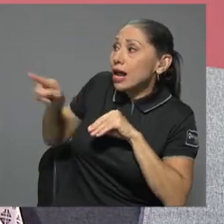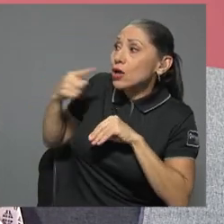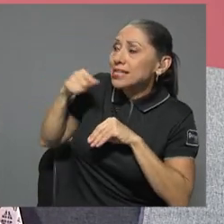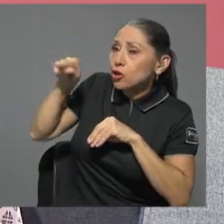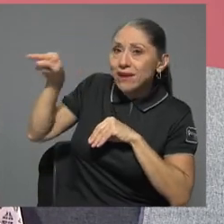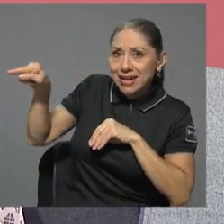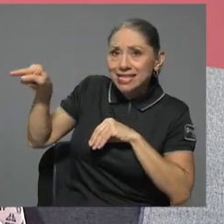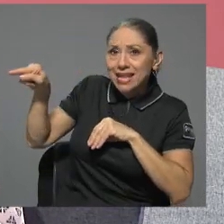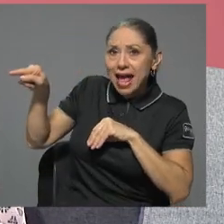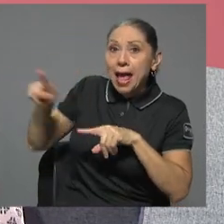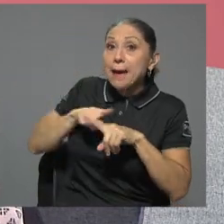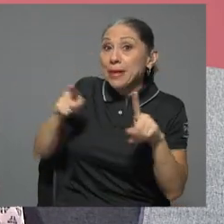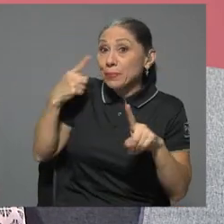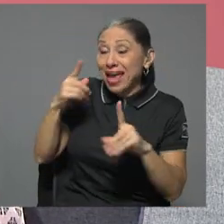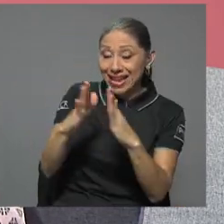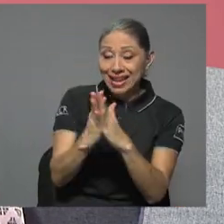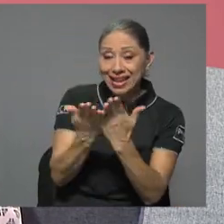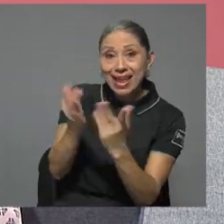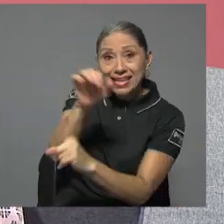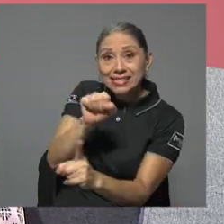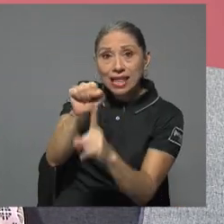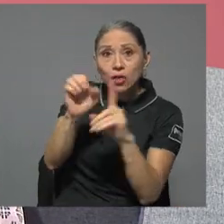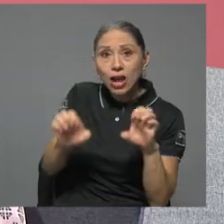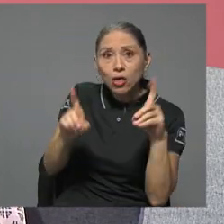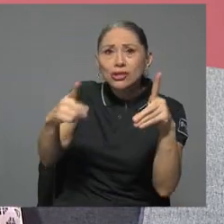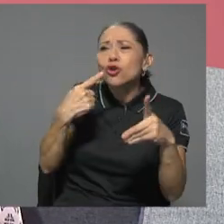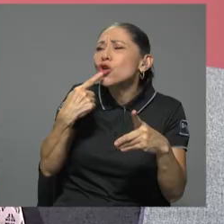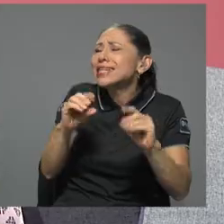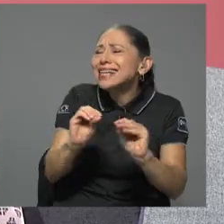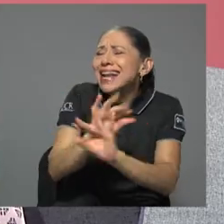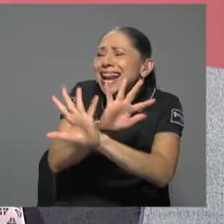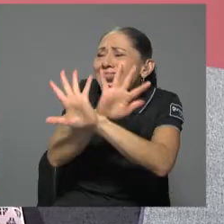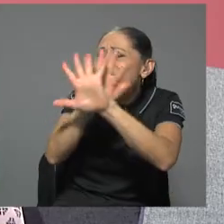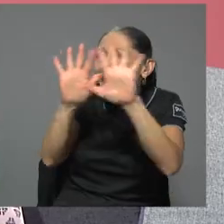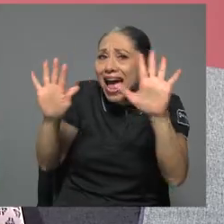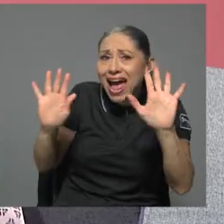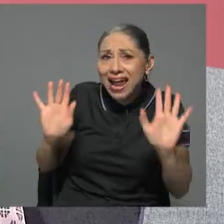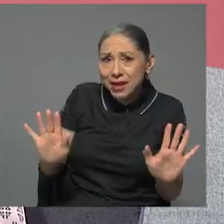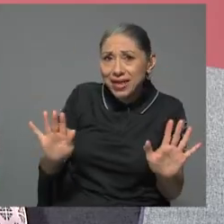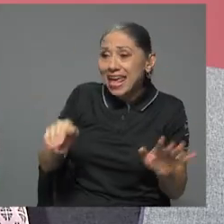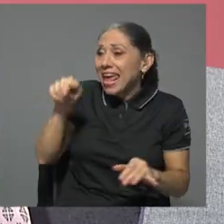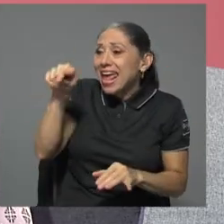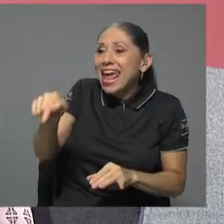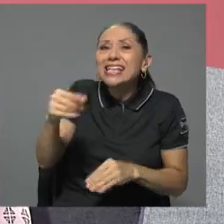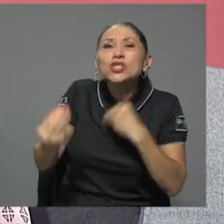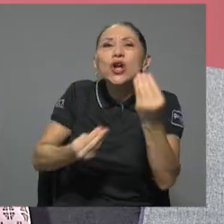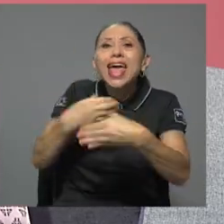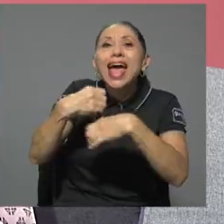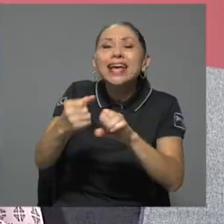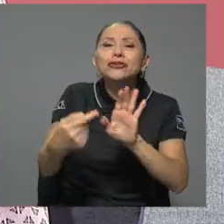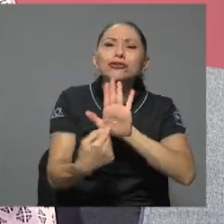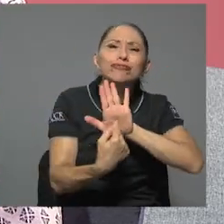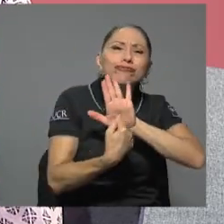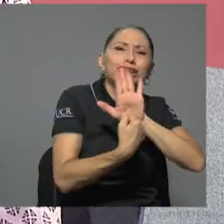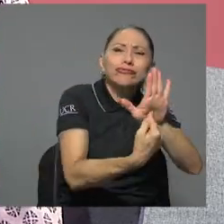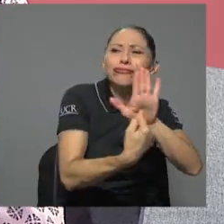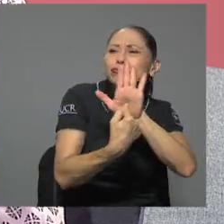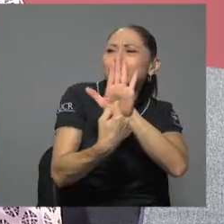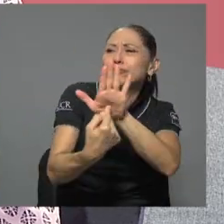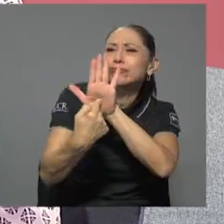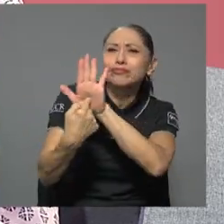el estado en educación lo dice clarísimamente laura esto simplemente ha sacado a flote todo el